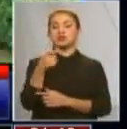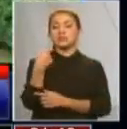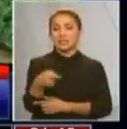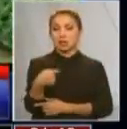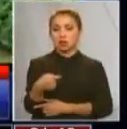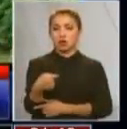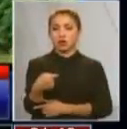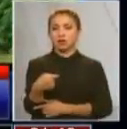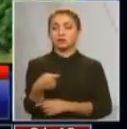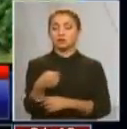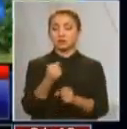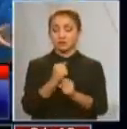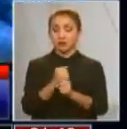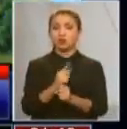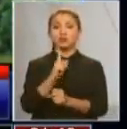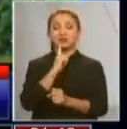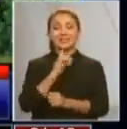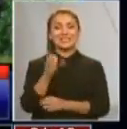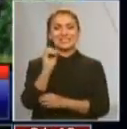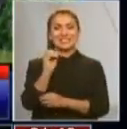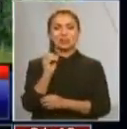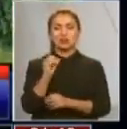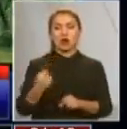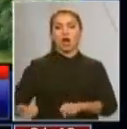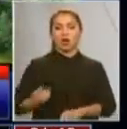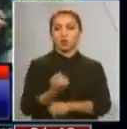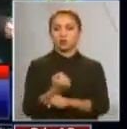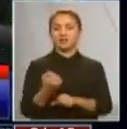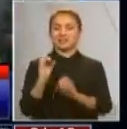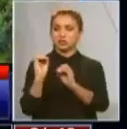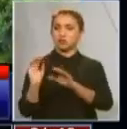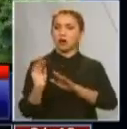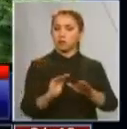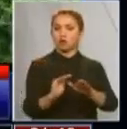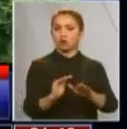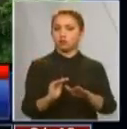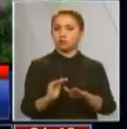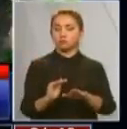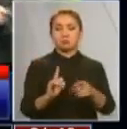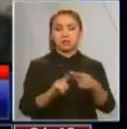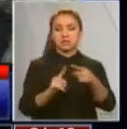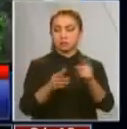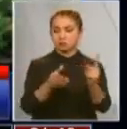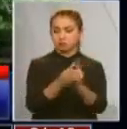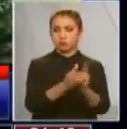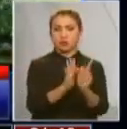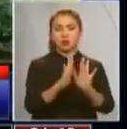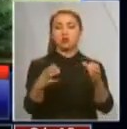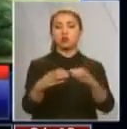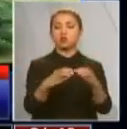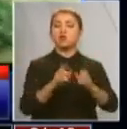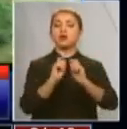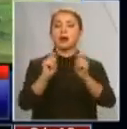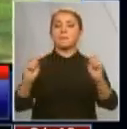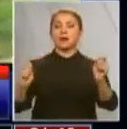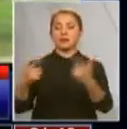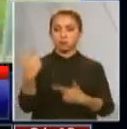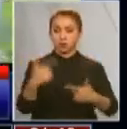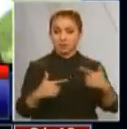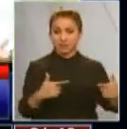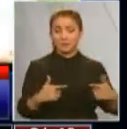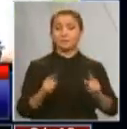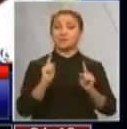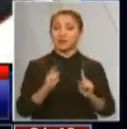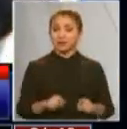en ejercicio que tiene cero aporte, cero, cero en materia, ¿no es cierto?, de las campañas políticas.